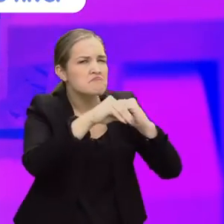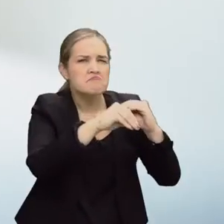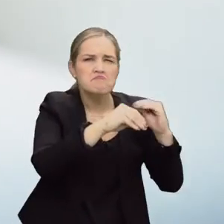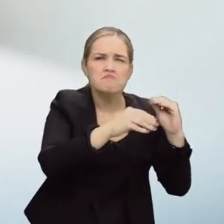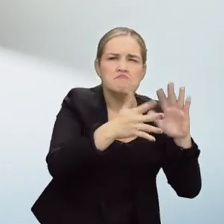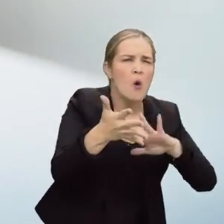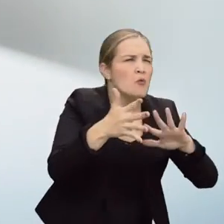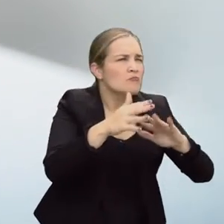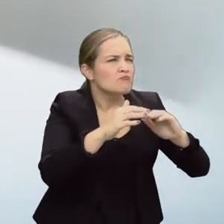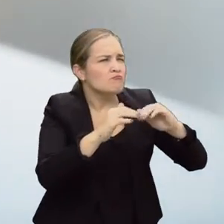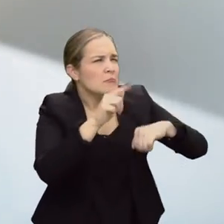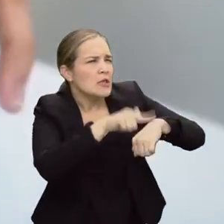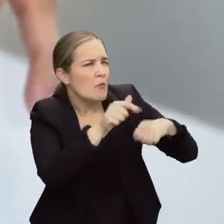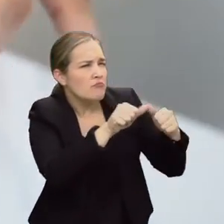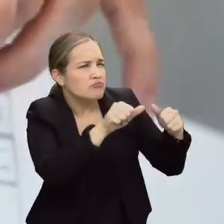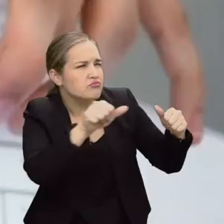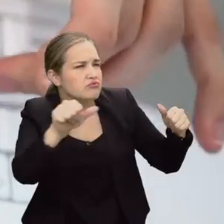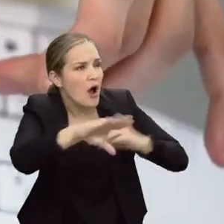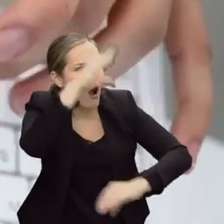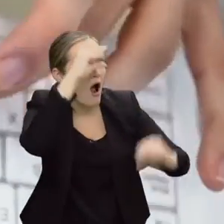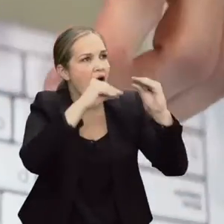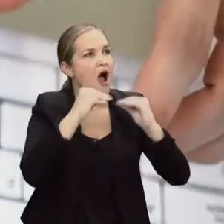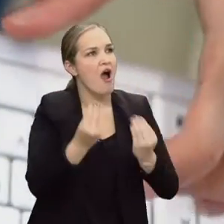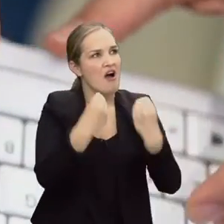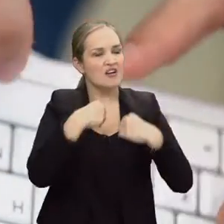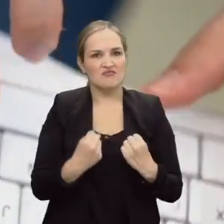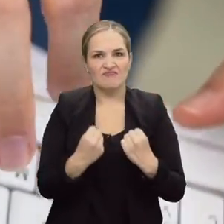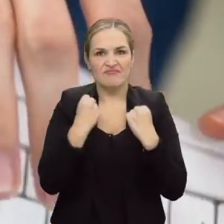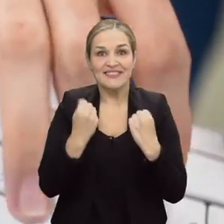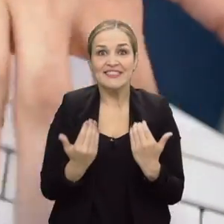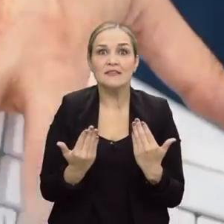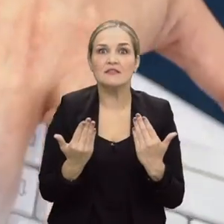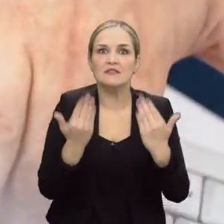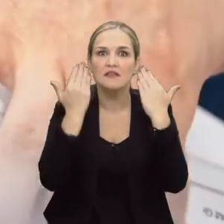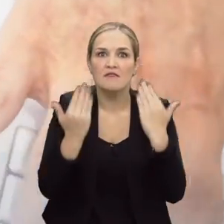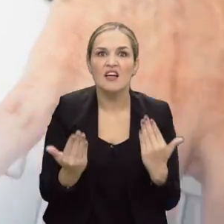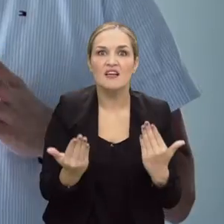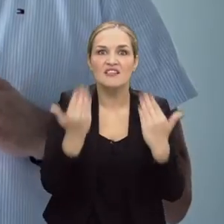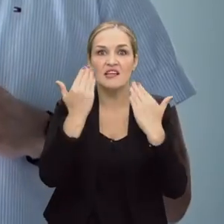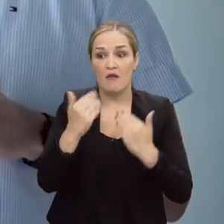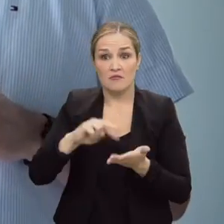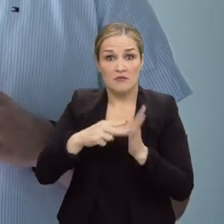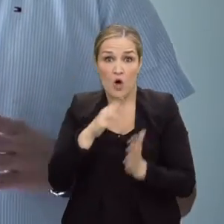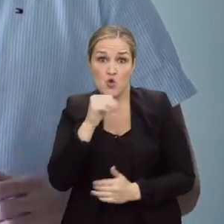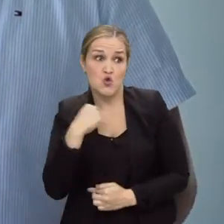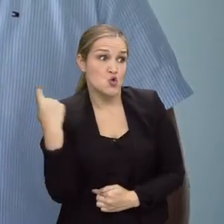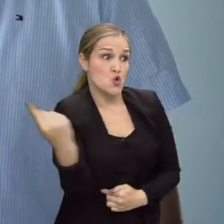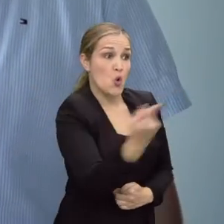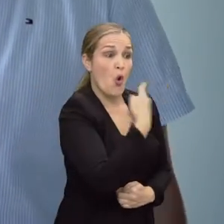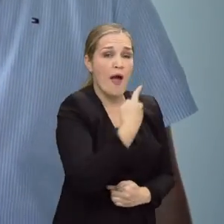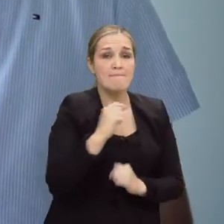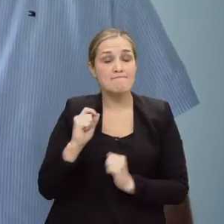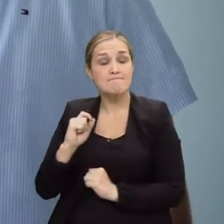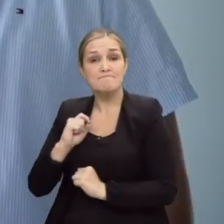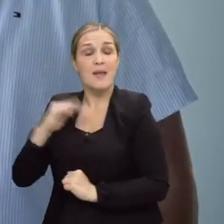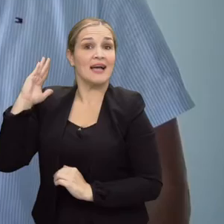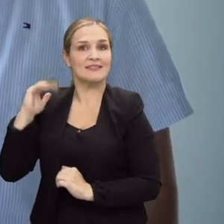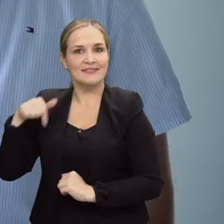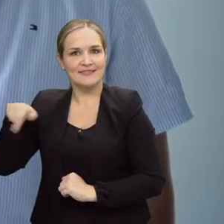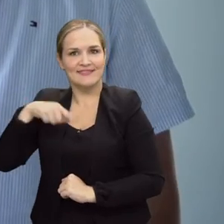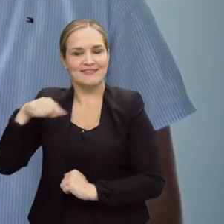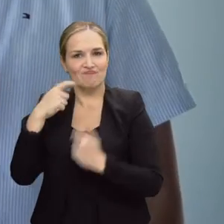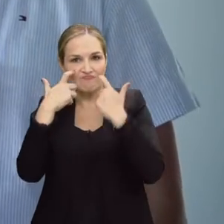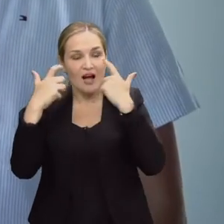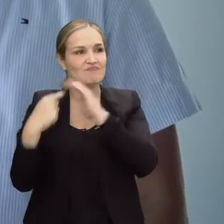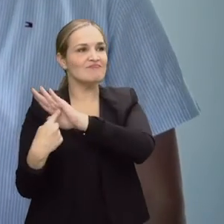máximo, fue un punto, fue unas oportunidades valiosas que nos da un valor agregado, nos da un